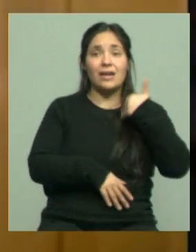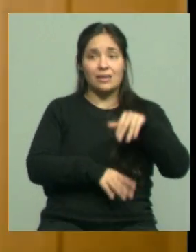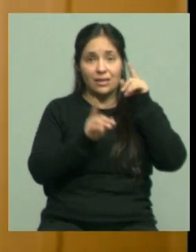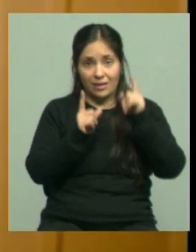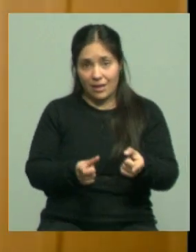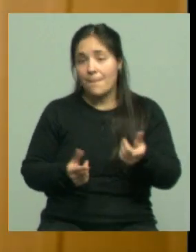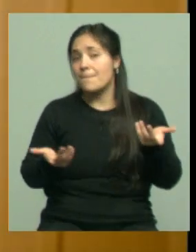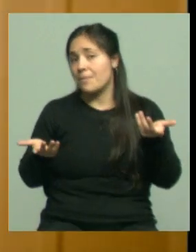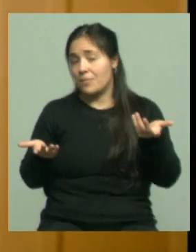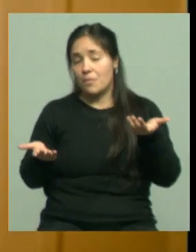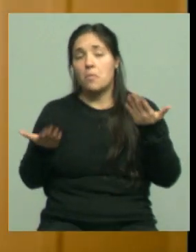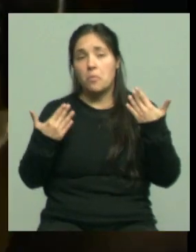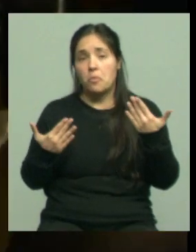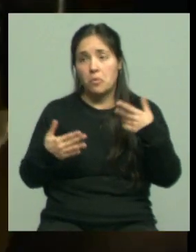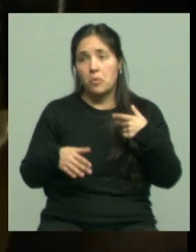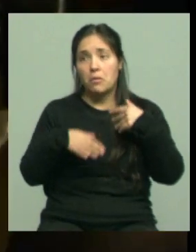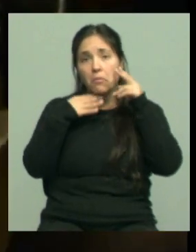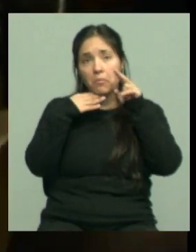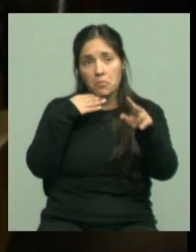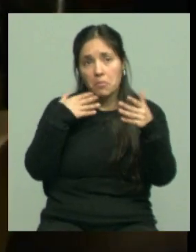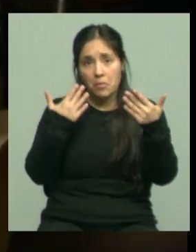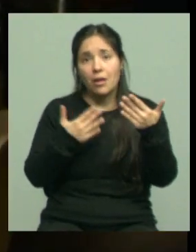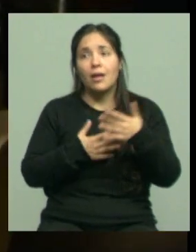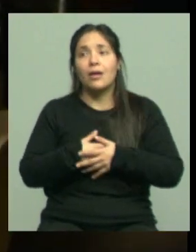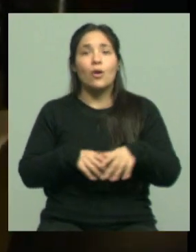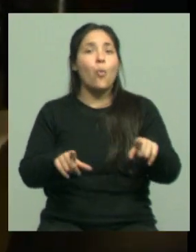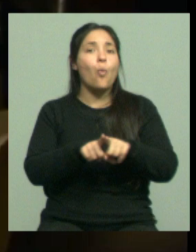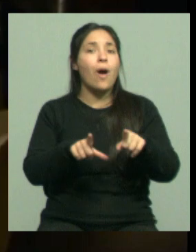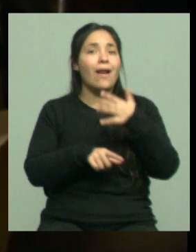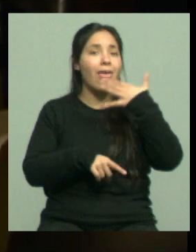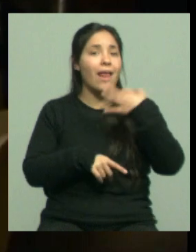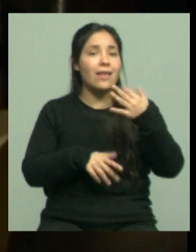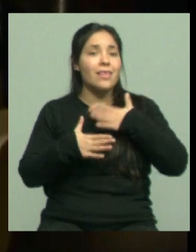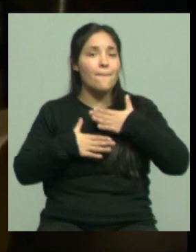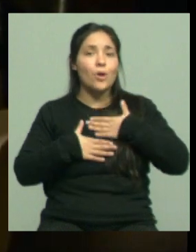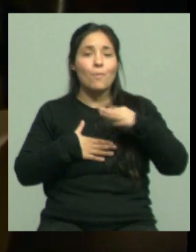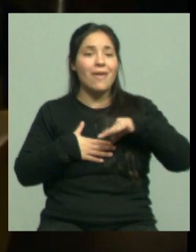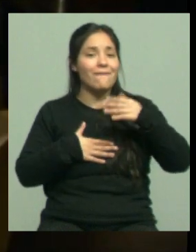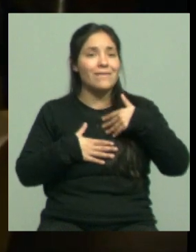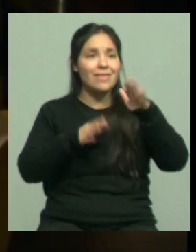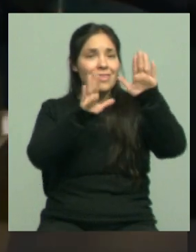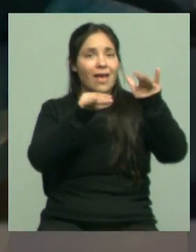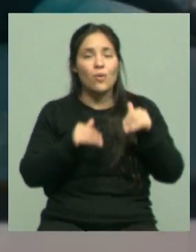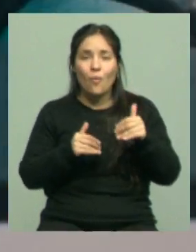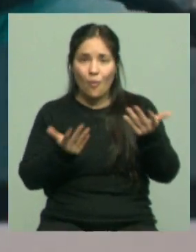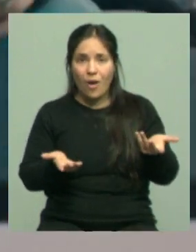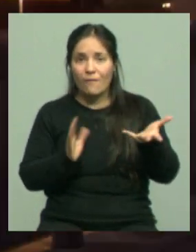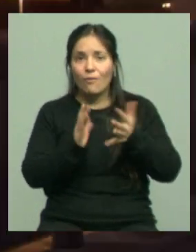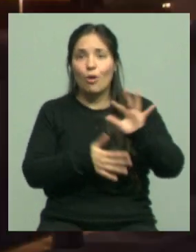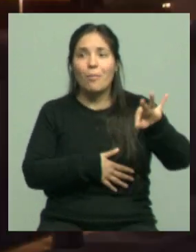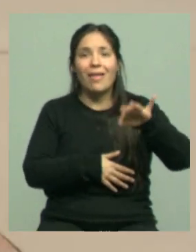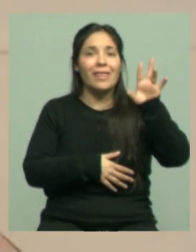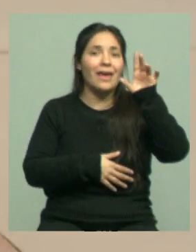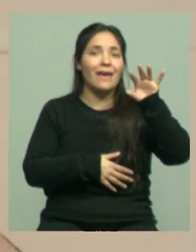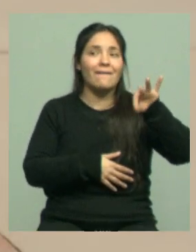Qué bueno que podemos ver también realidades más cercanas a las nuestras, sí. no siempre del estereotipo de mujer que tiene un trabajo